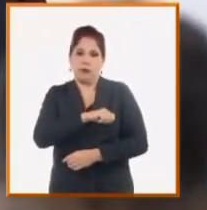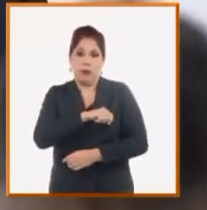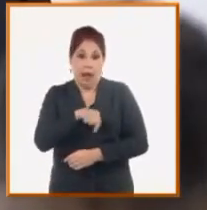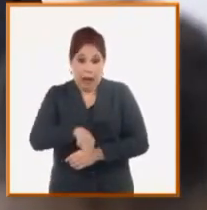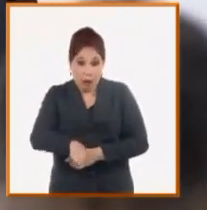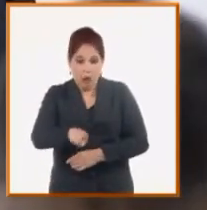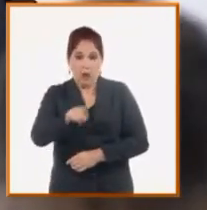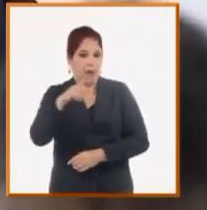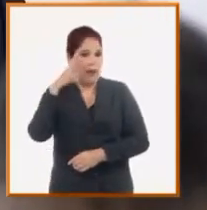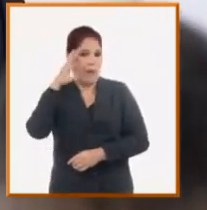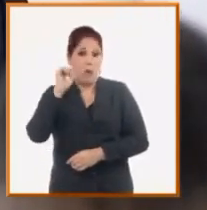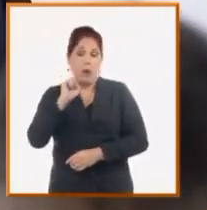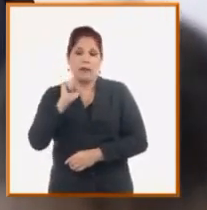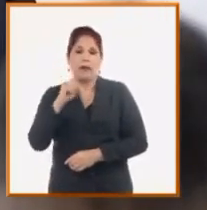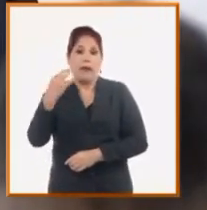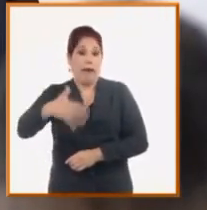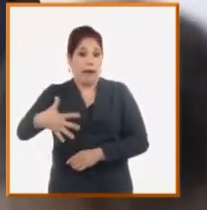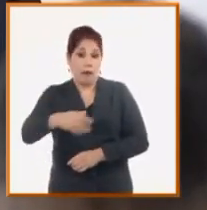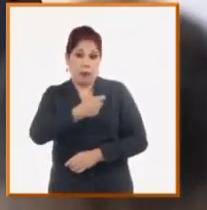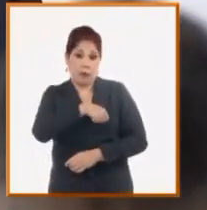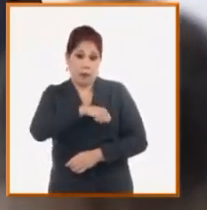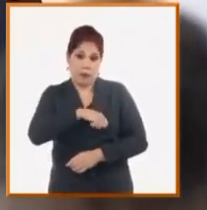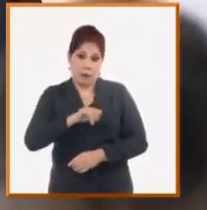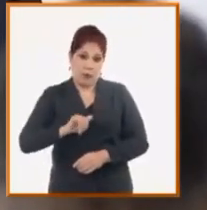práctica no ha sido así.